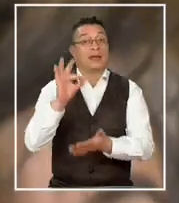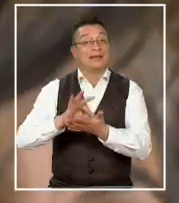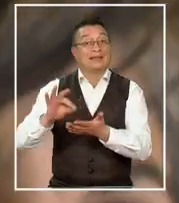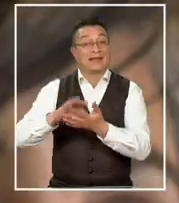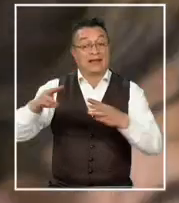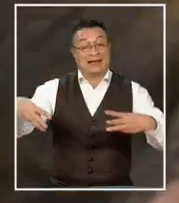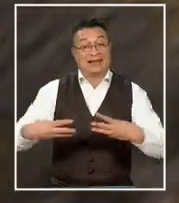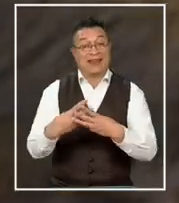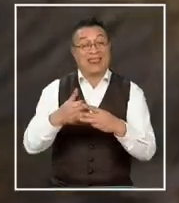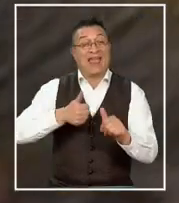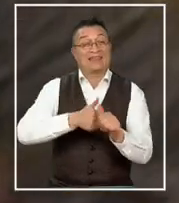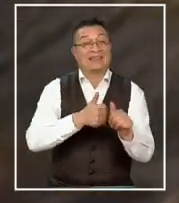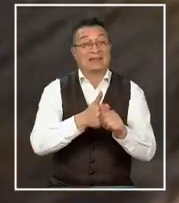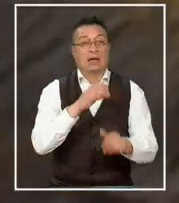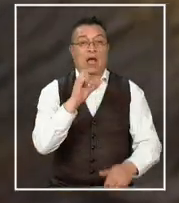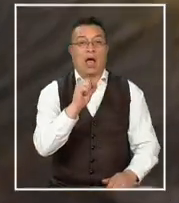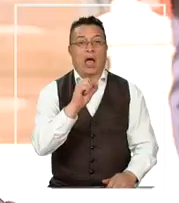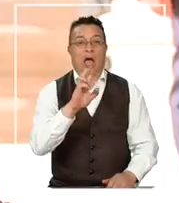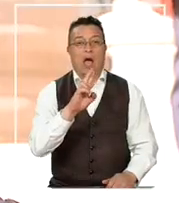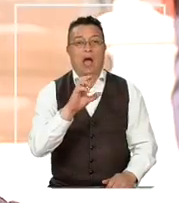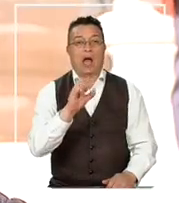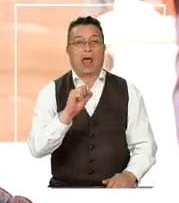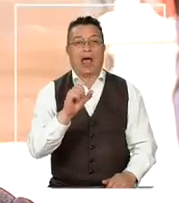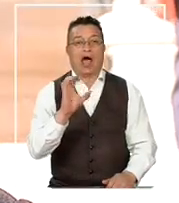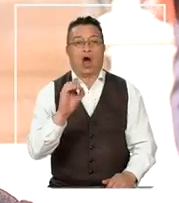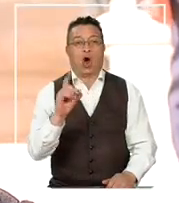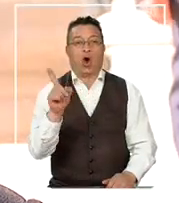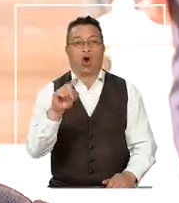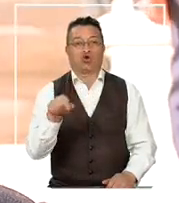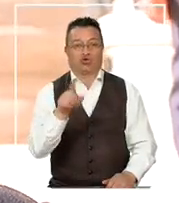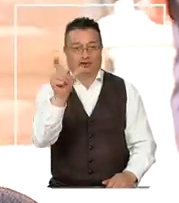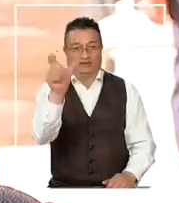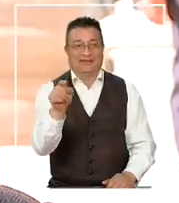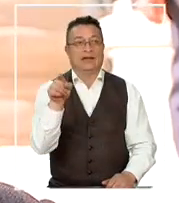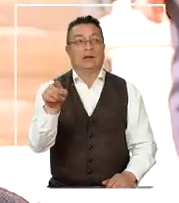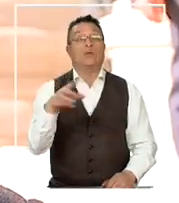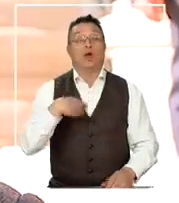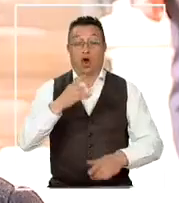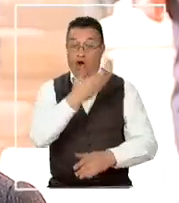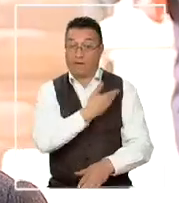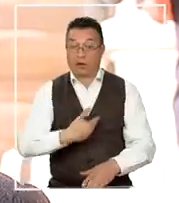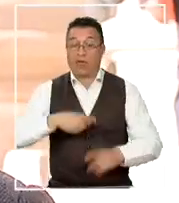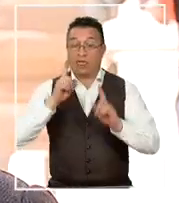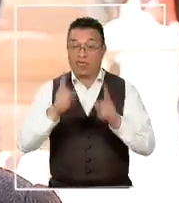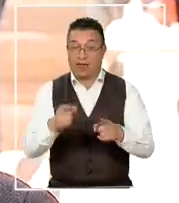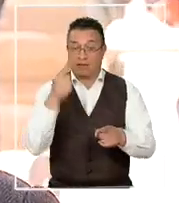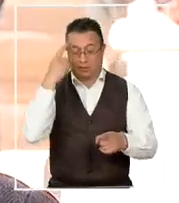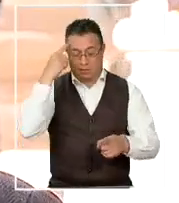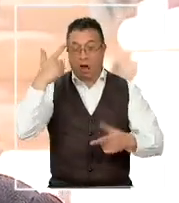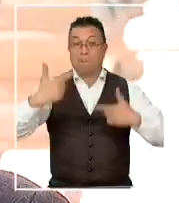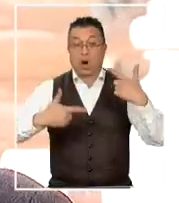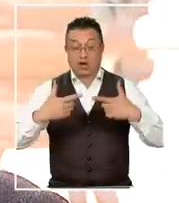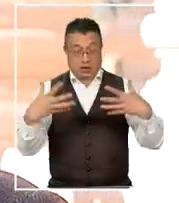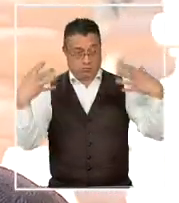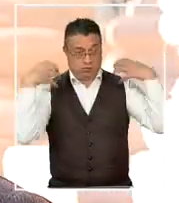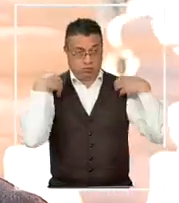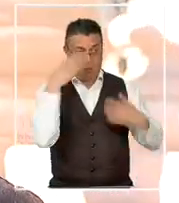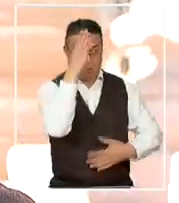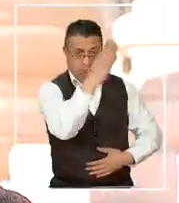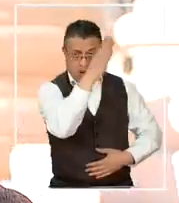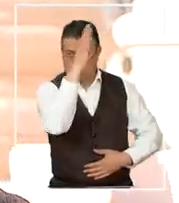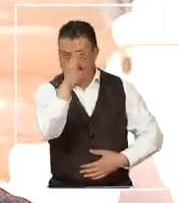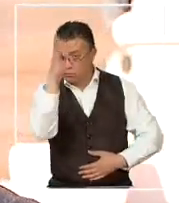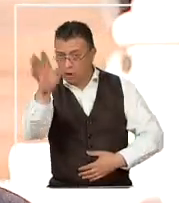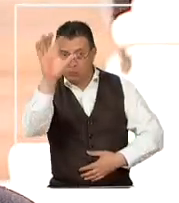redes asistenciales, Fernando Araos. El gobierno tiene que entender que si no hace efectiva las responsabilidades políticas de quienes cometieron el